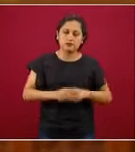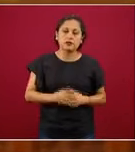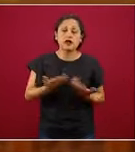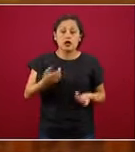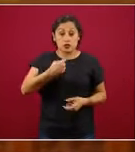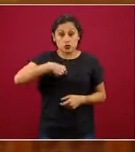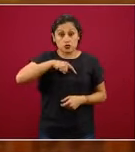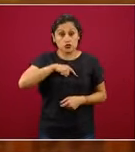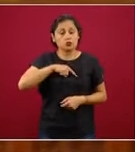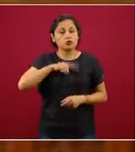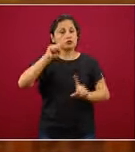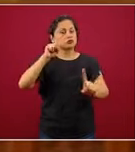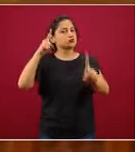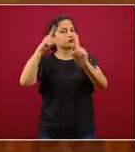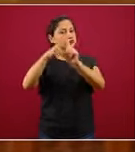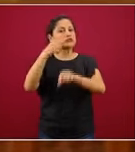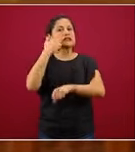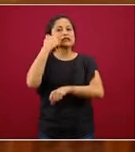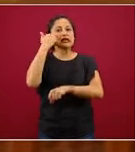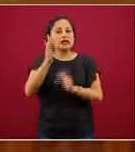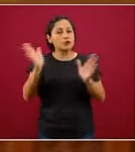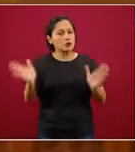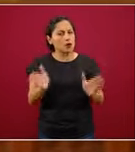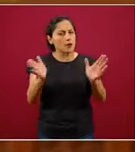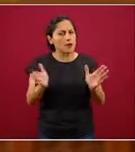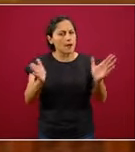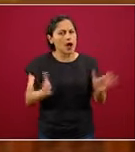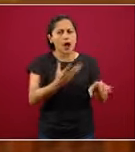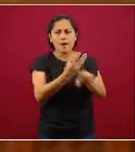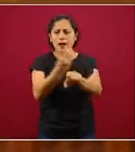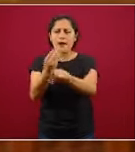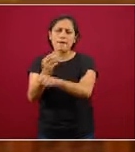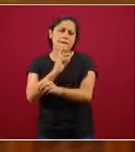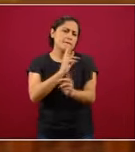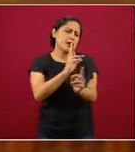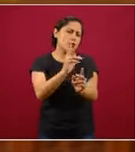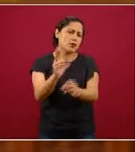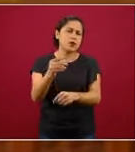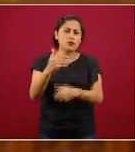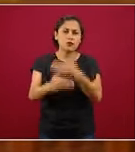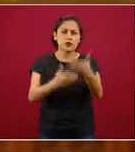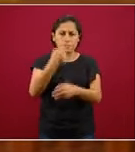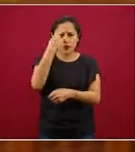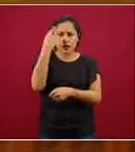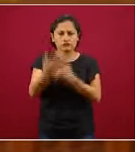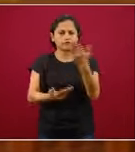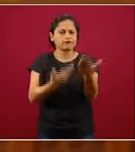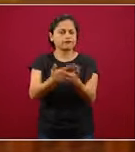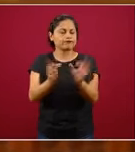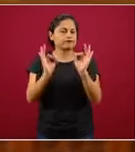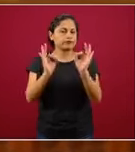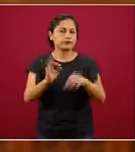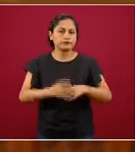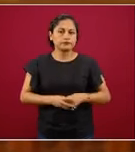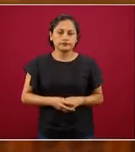seguir empujando el mejoramiento de los servicios para poder mejorar los tiempos de respuesta de los servicios de urgencias.